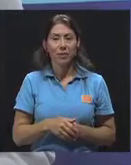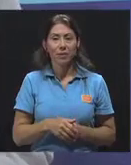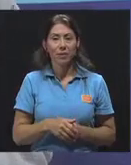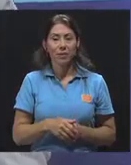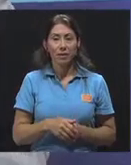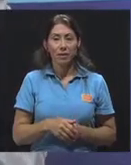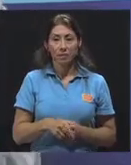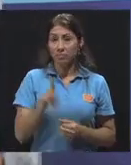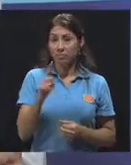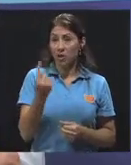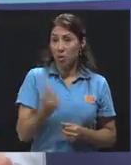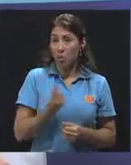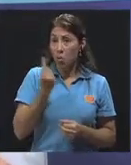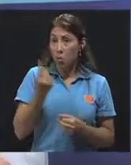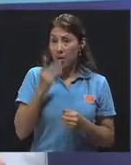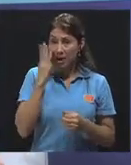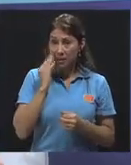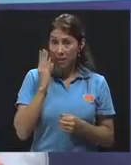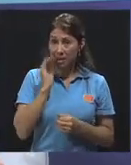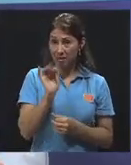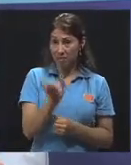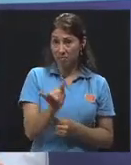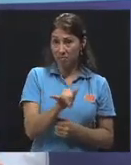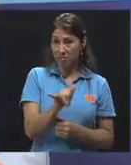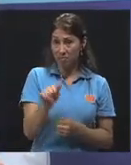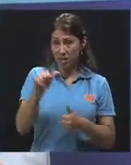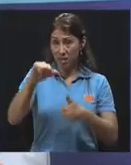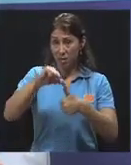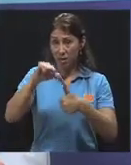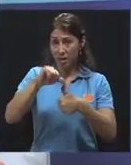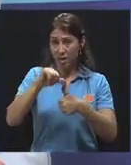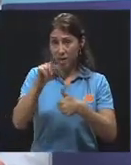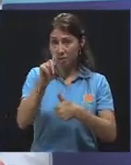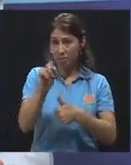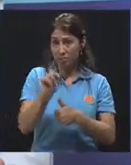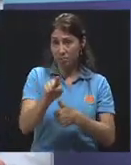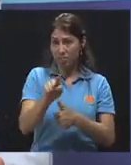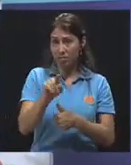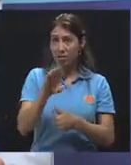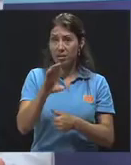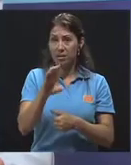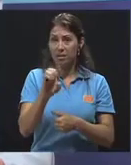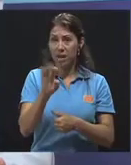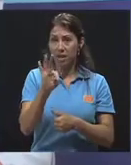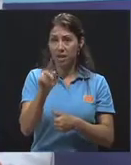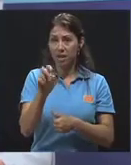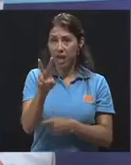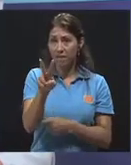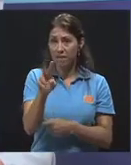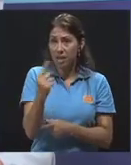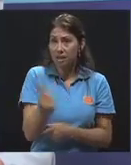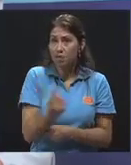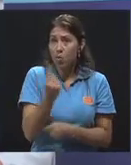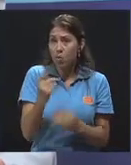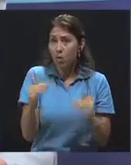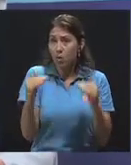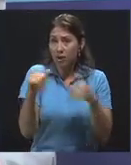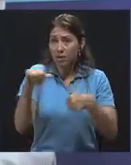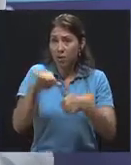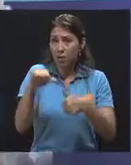la única experiencia en Centroamérica, Laura. El CETAF, digamos, es único en